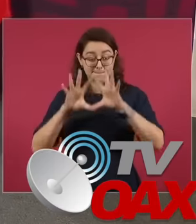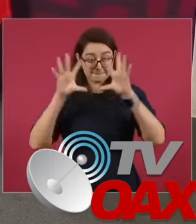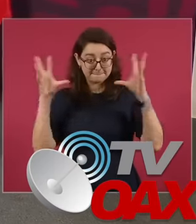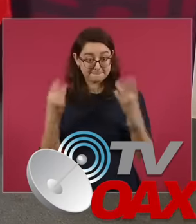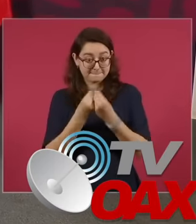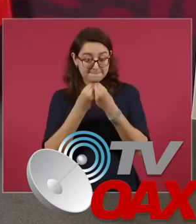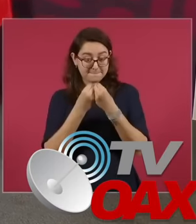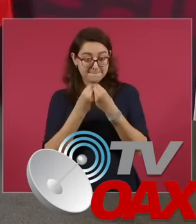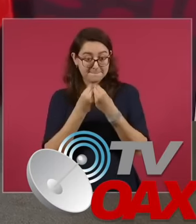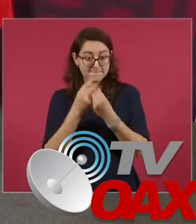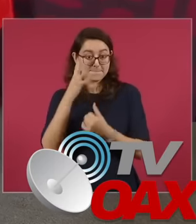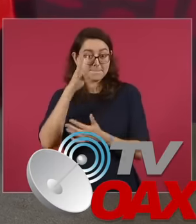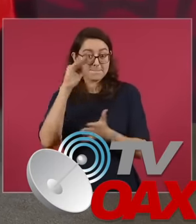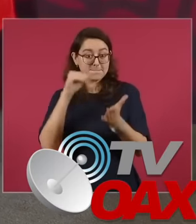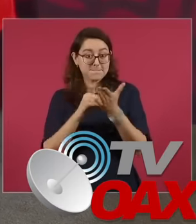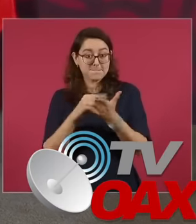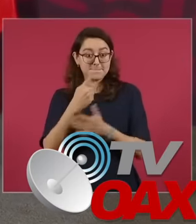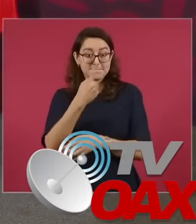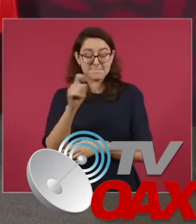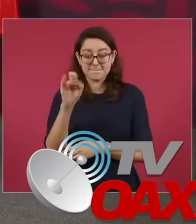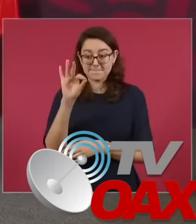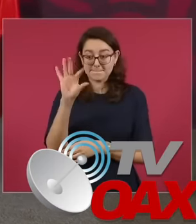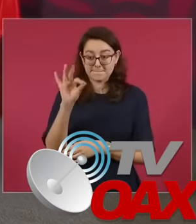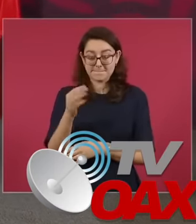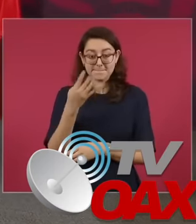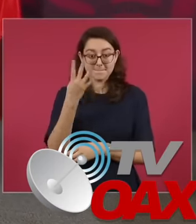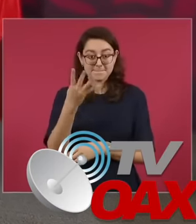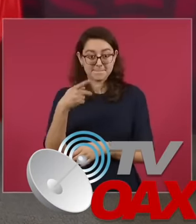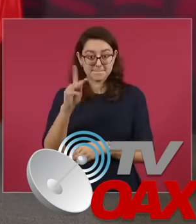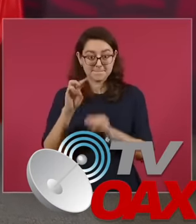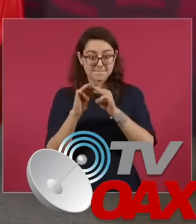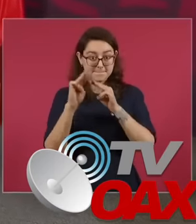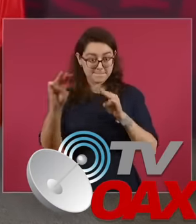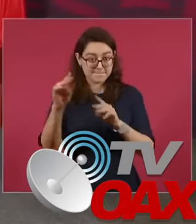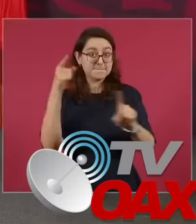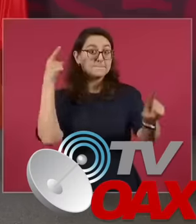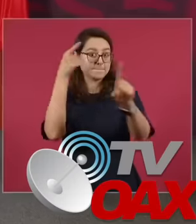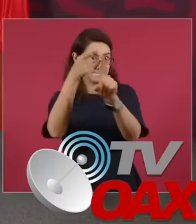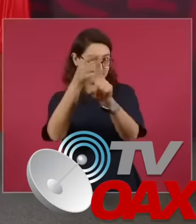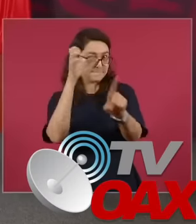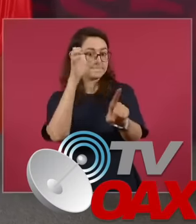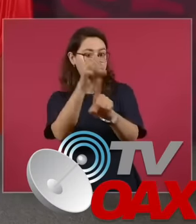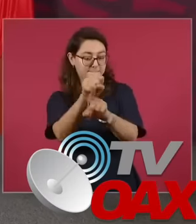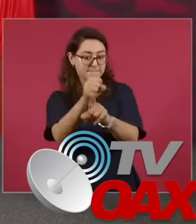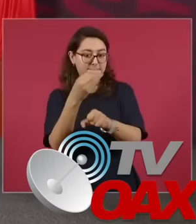4.144. O sea, ya no estamos abriendo más, ya no podemos. Ya lo que queremos es cerrar.